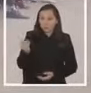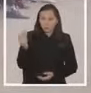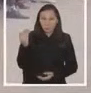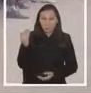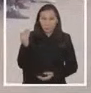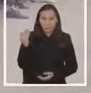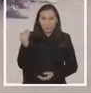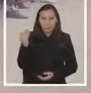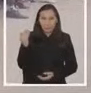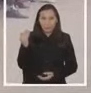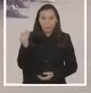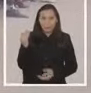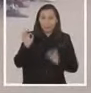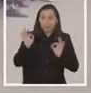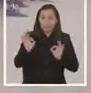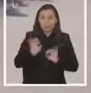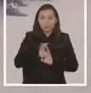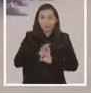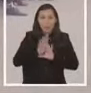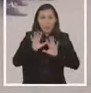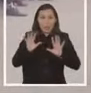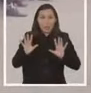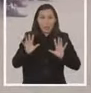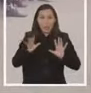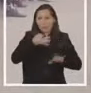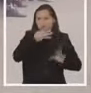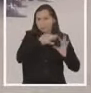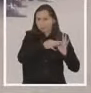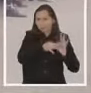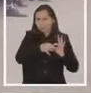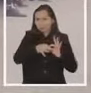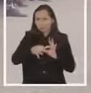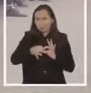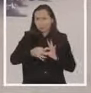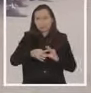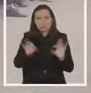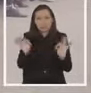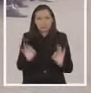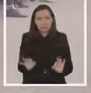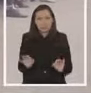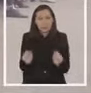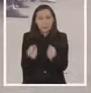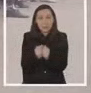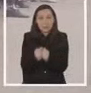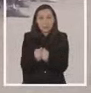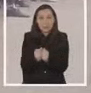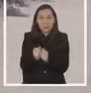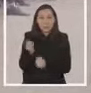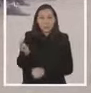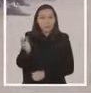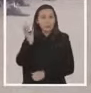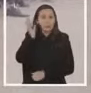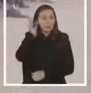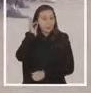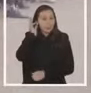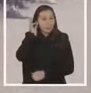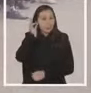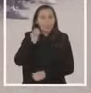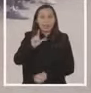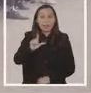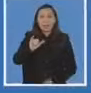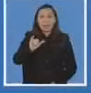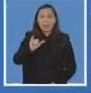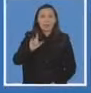de quedar tan elocuentemente claro con la presentación que ha hecho